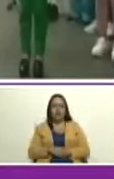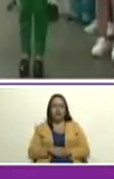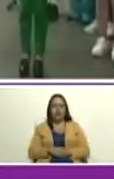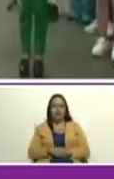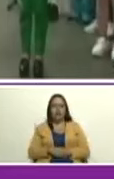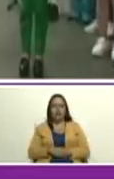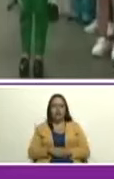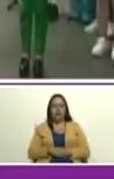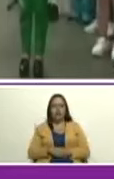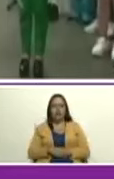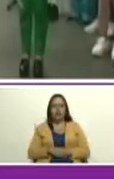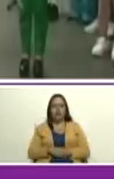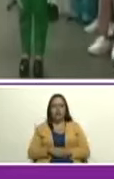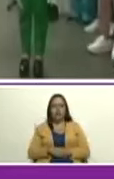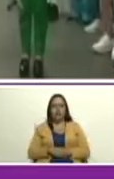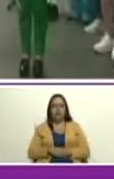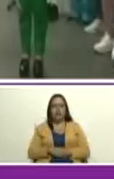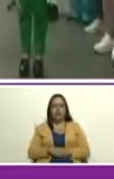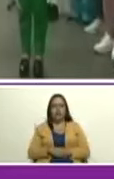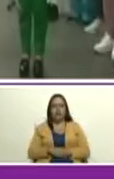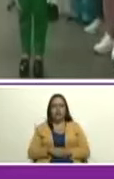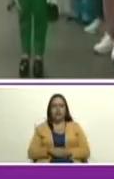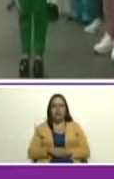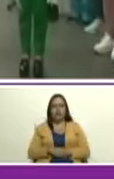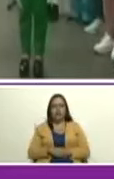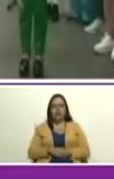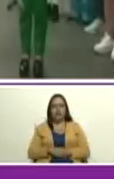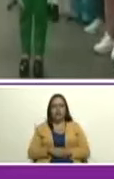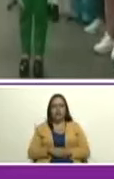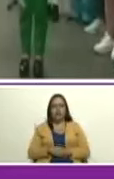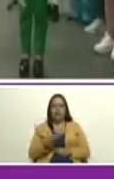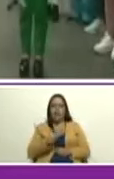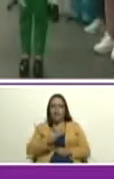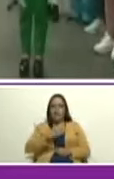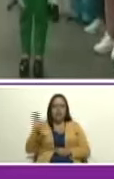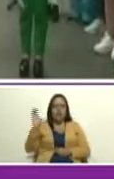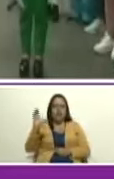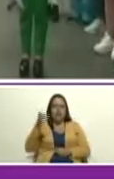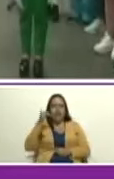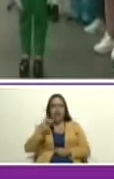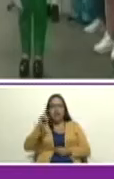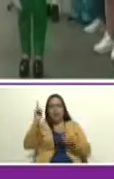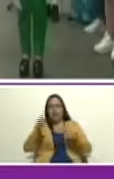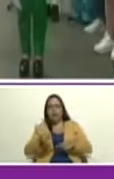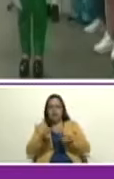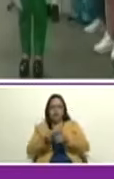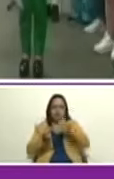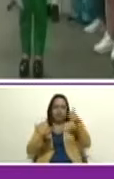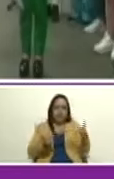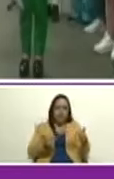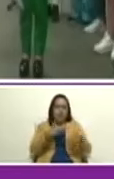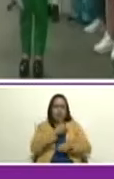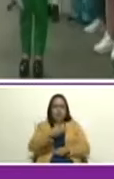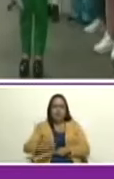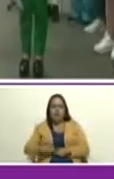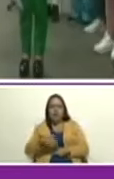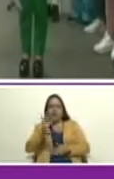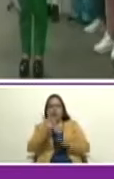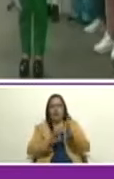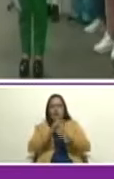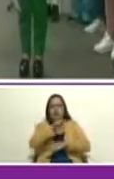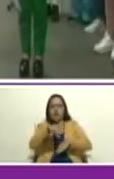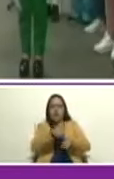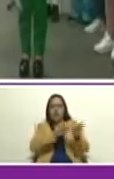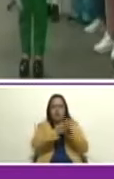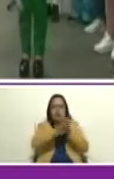Carmen Teresa de Caracas, su alcaldesa. Y está también la presidenta del Fondo Nacional para